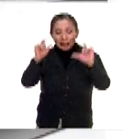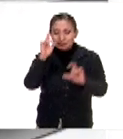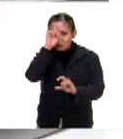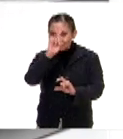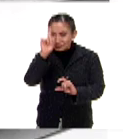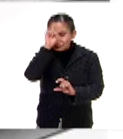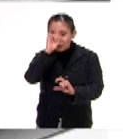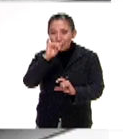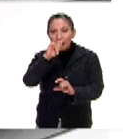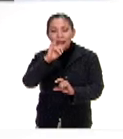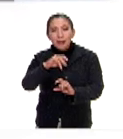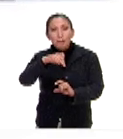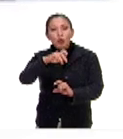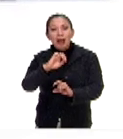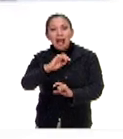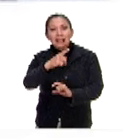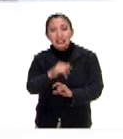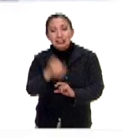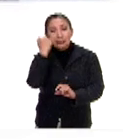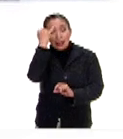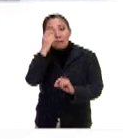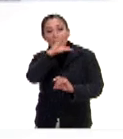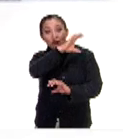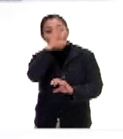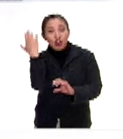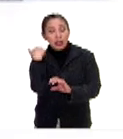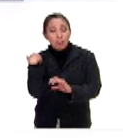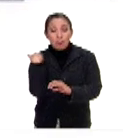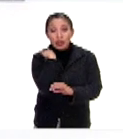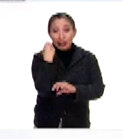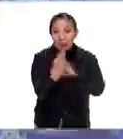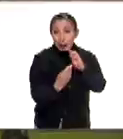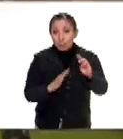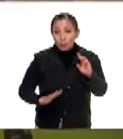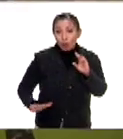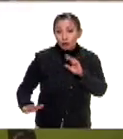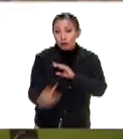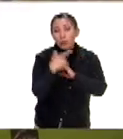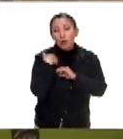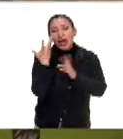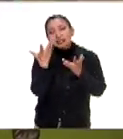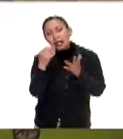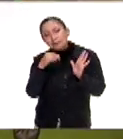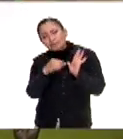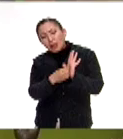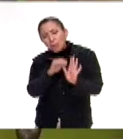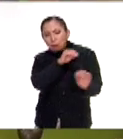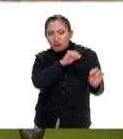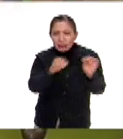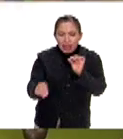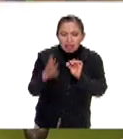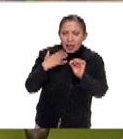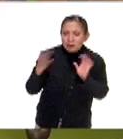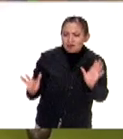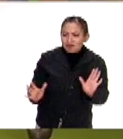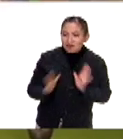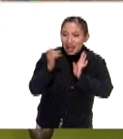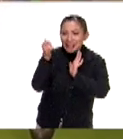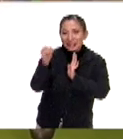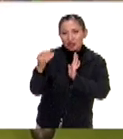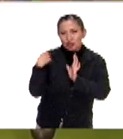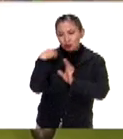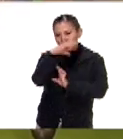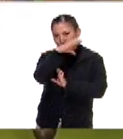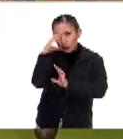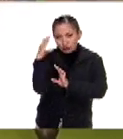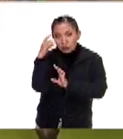sugería Martín Munkácsy, el pionero de la fotografía de moda en el mundo, por lograr imprimir movimiento y espontaneidad en sus